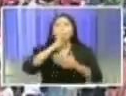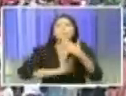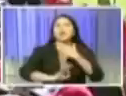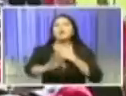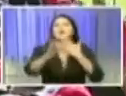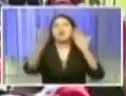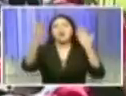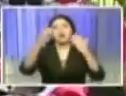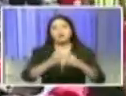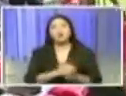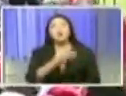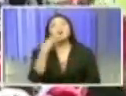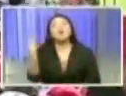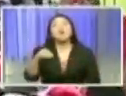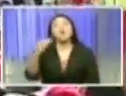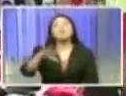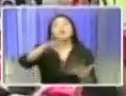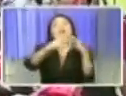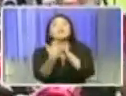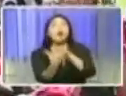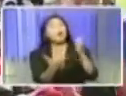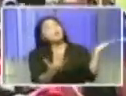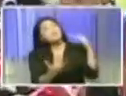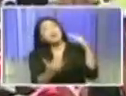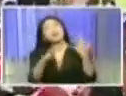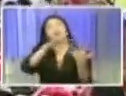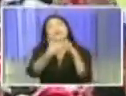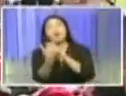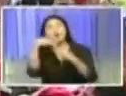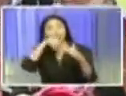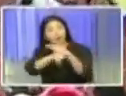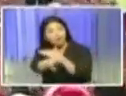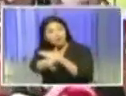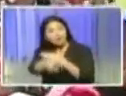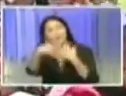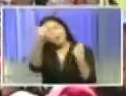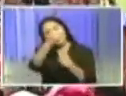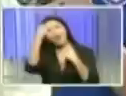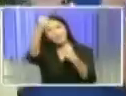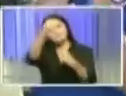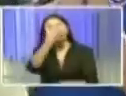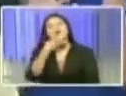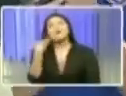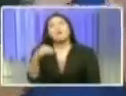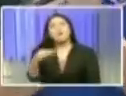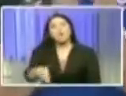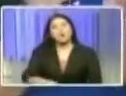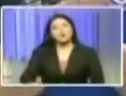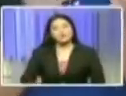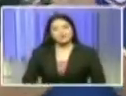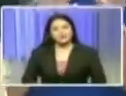Los jóvenes del barrio vienen, barrio adentro. ¡Que vivan los jóvenes del barrio!